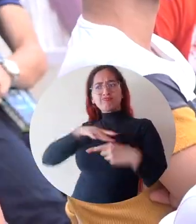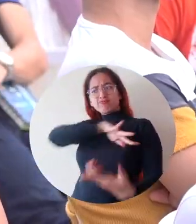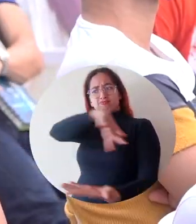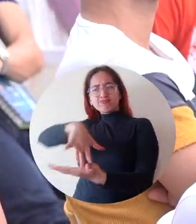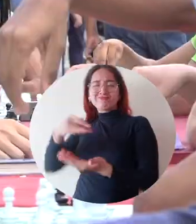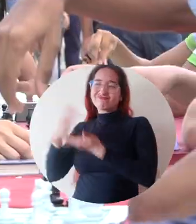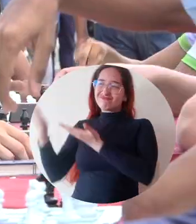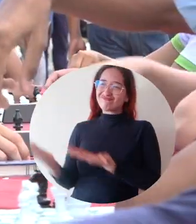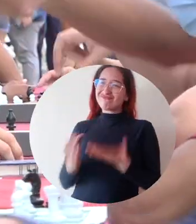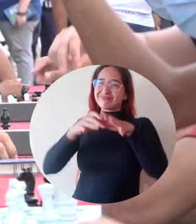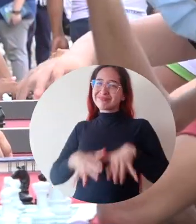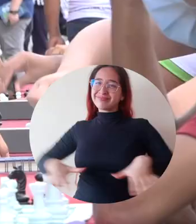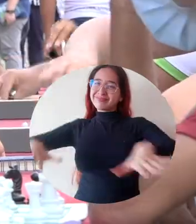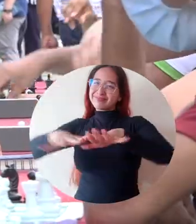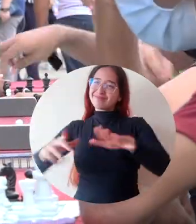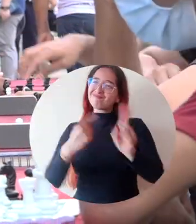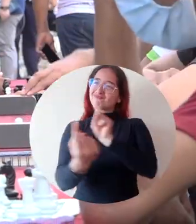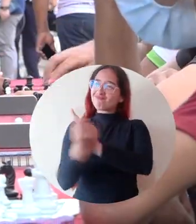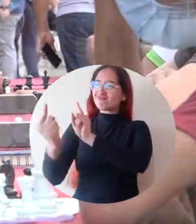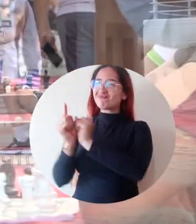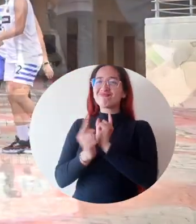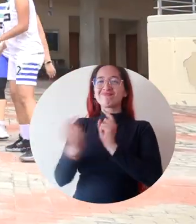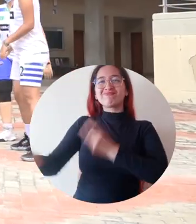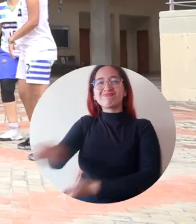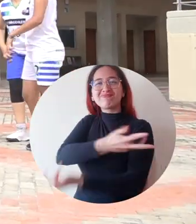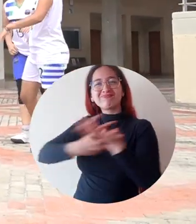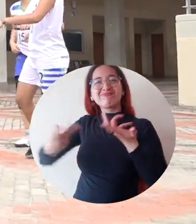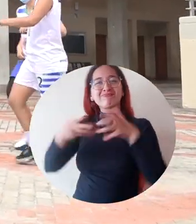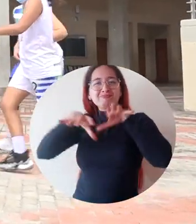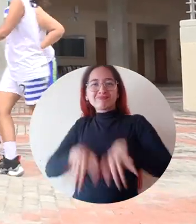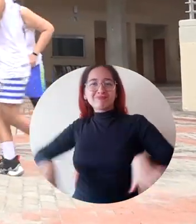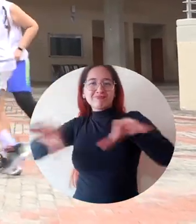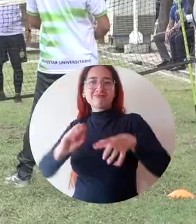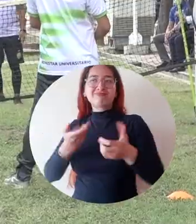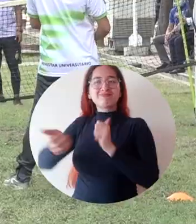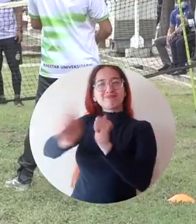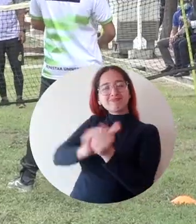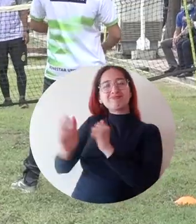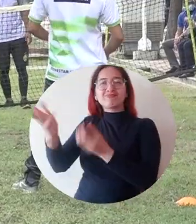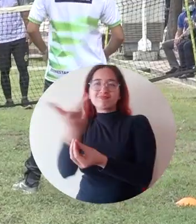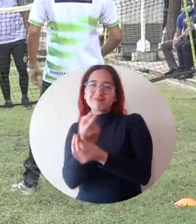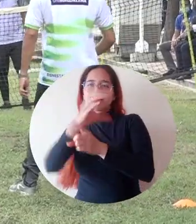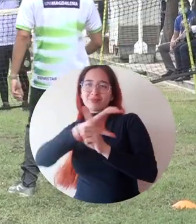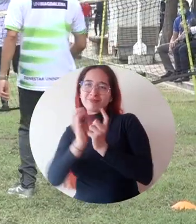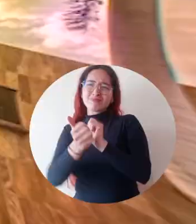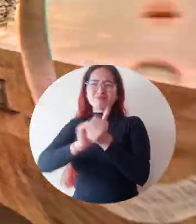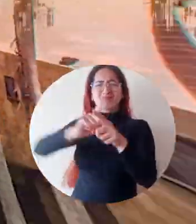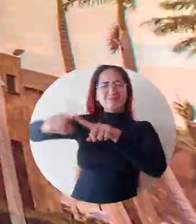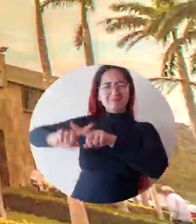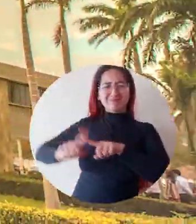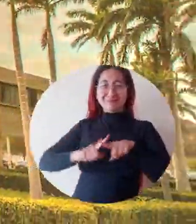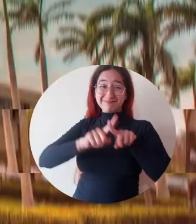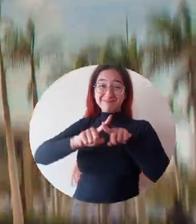campus para disfrutar de un encuentro presencial con actividades lúdicas, artísticas, deportivas y